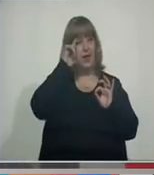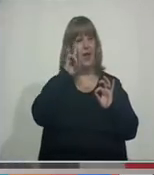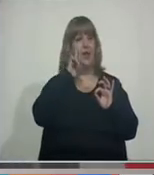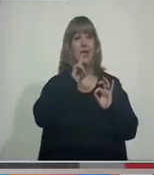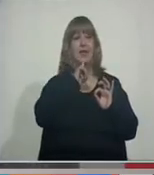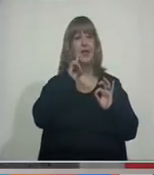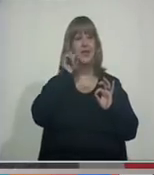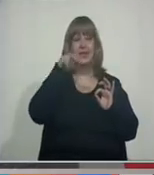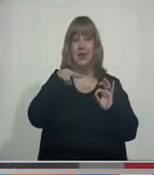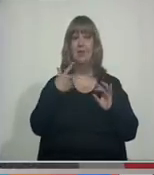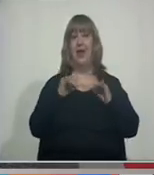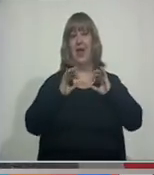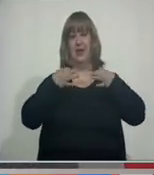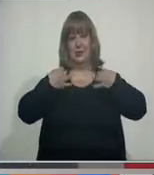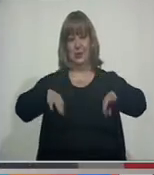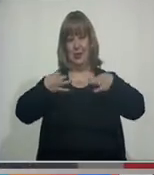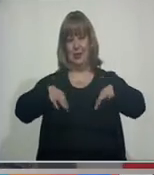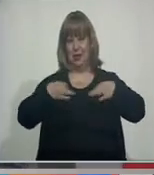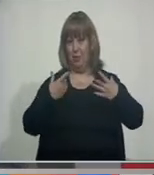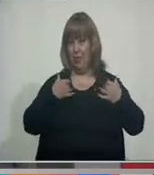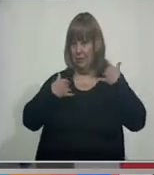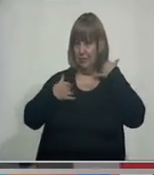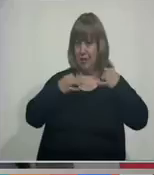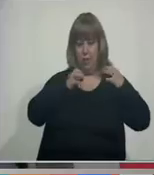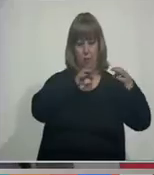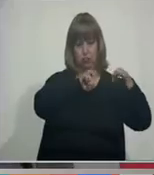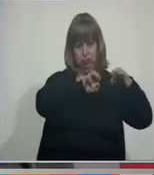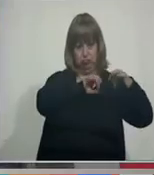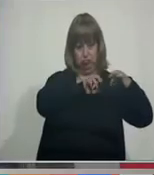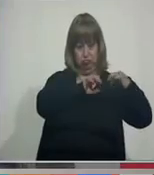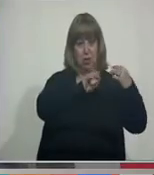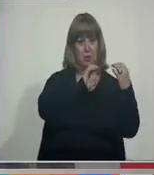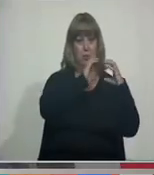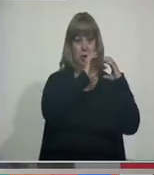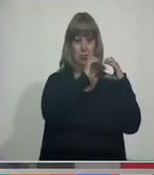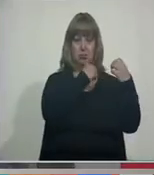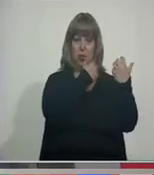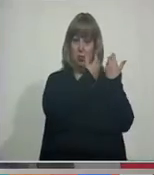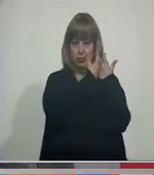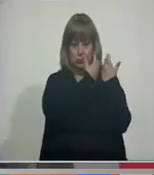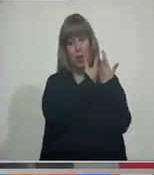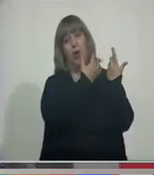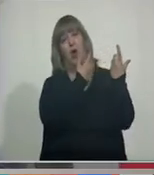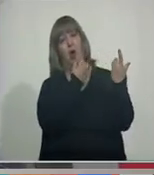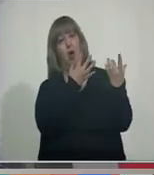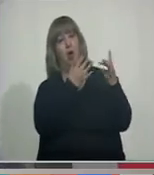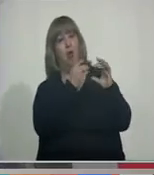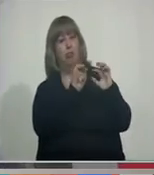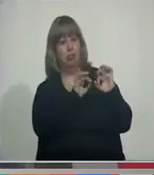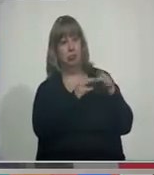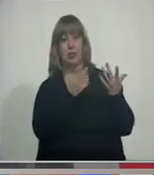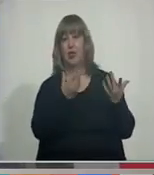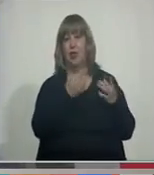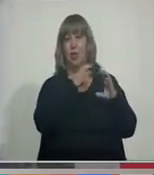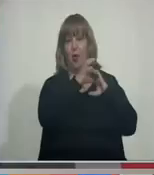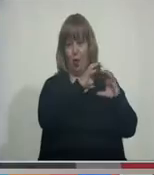estar disponible para los solteros porque dice que hay 200 millones de solteros que son usuarios de Facebook. ¿Y que no utilizarían Tinder o que